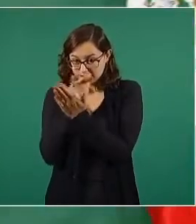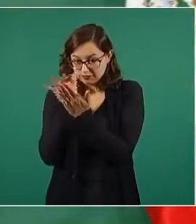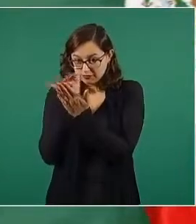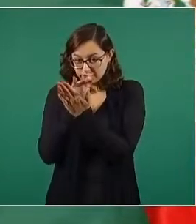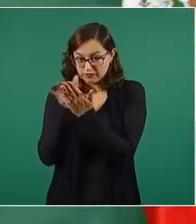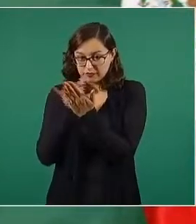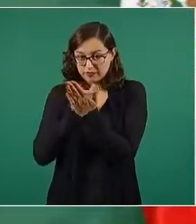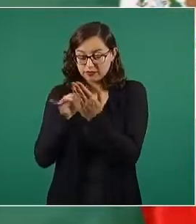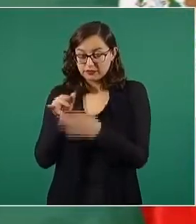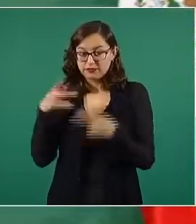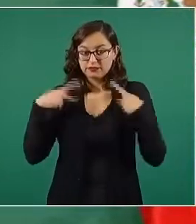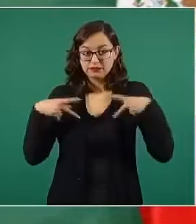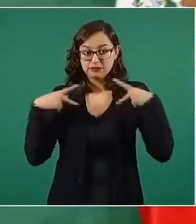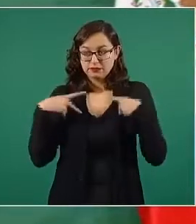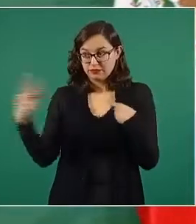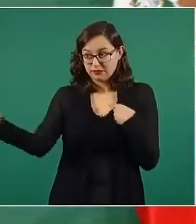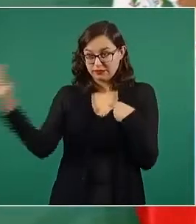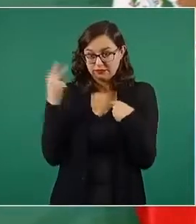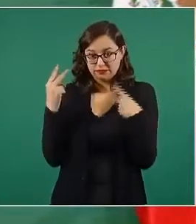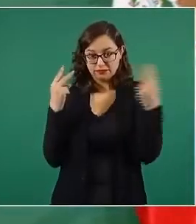porque sentía las miradas